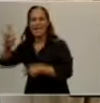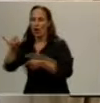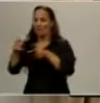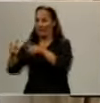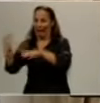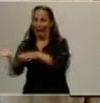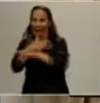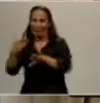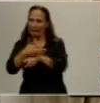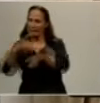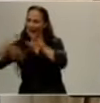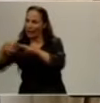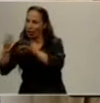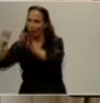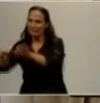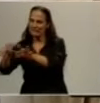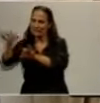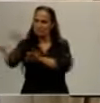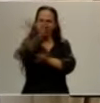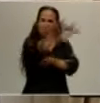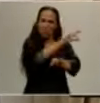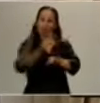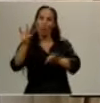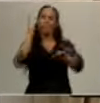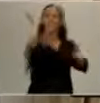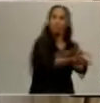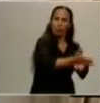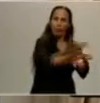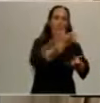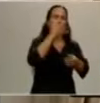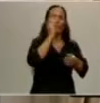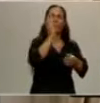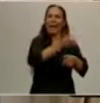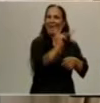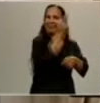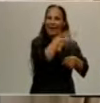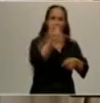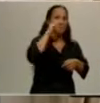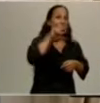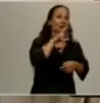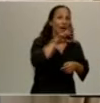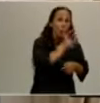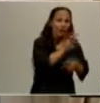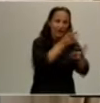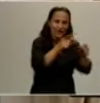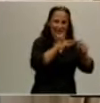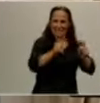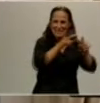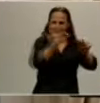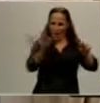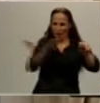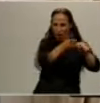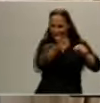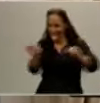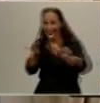todo el laberinto y luego de acabar con el Minotauro pudiera salir. Tal vez este lamentable y desgraciado